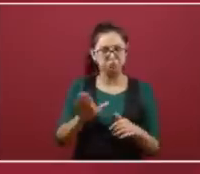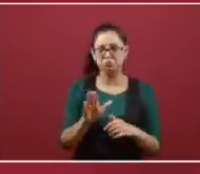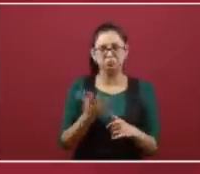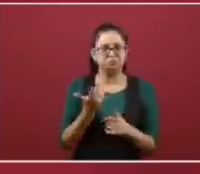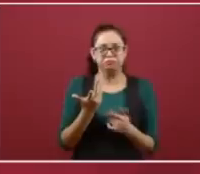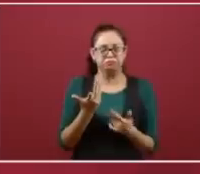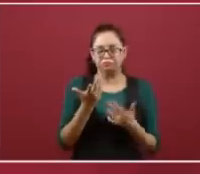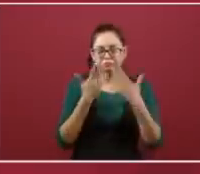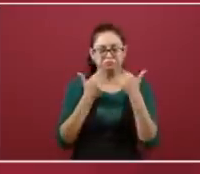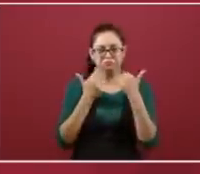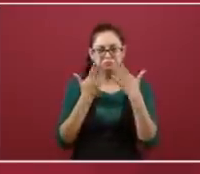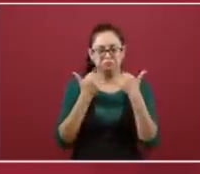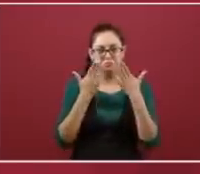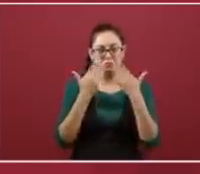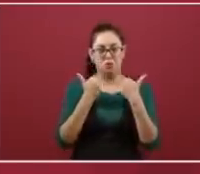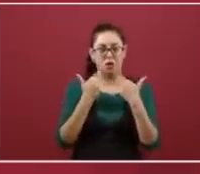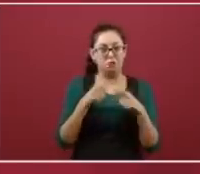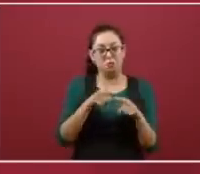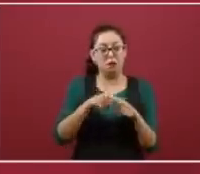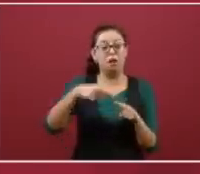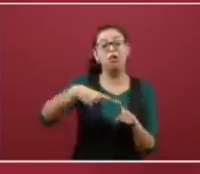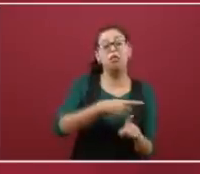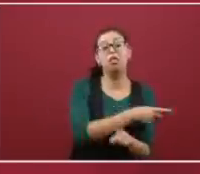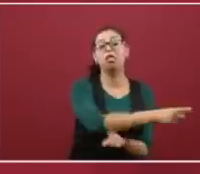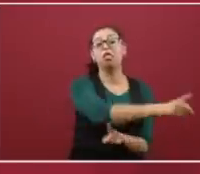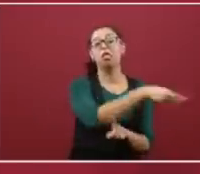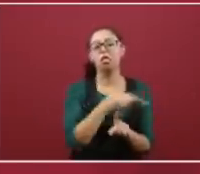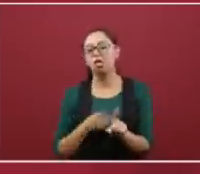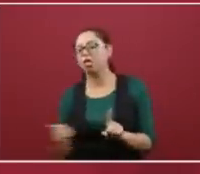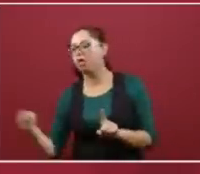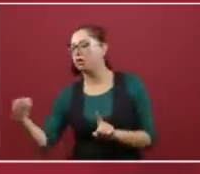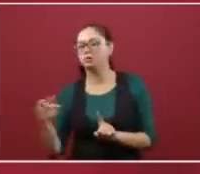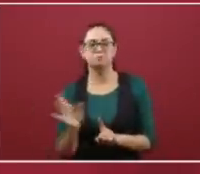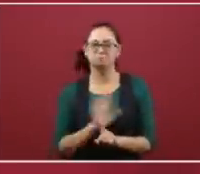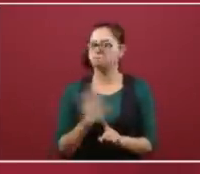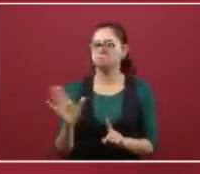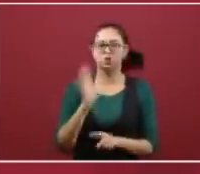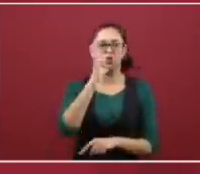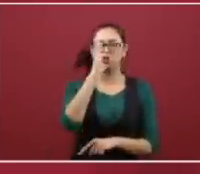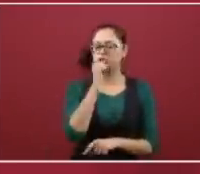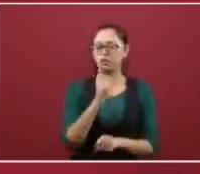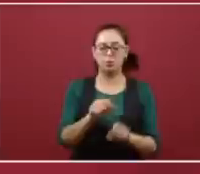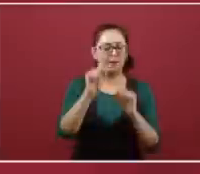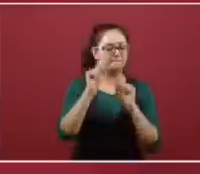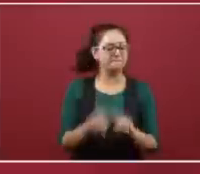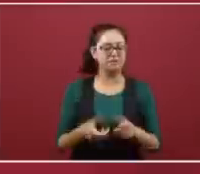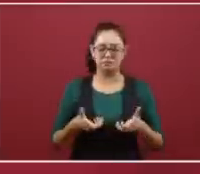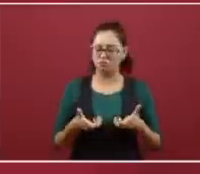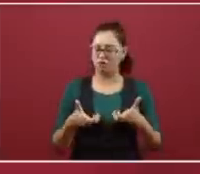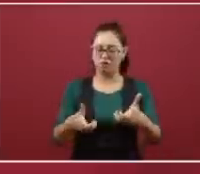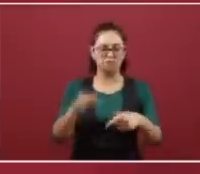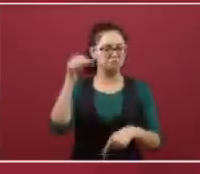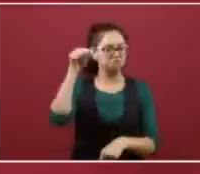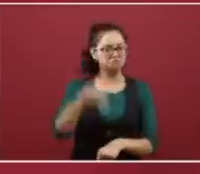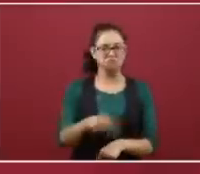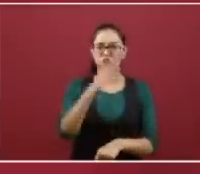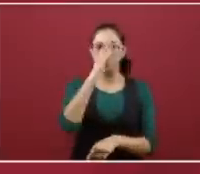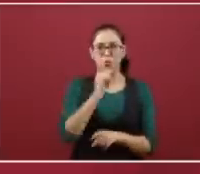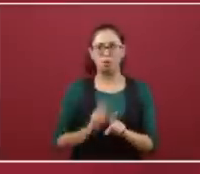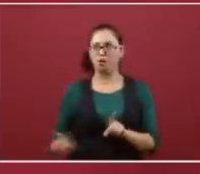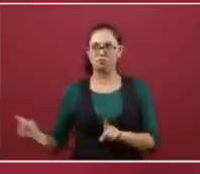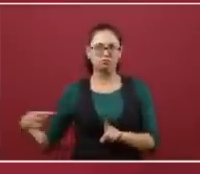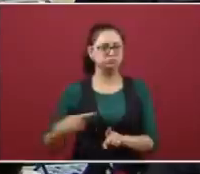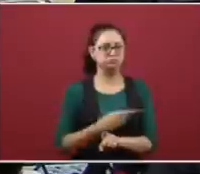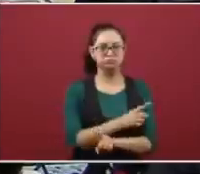que haber pasado por ahí en la de autos en el autobús en la de carga no hay ningún registro de ninguna